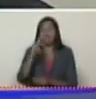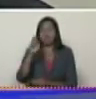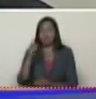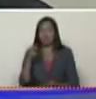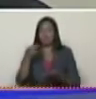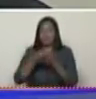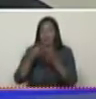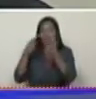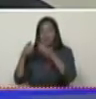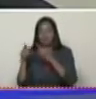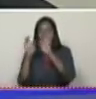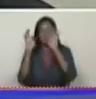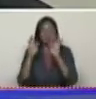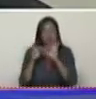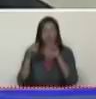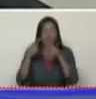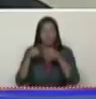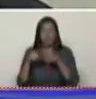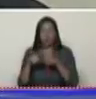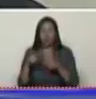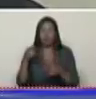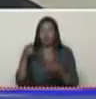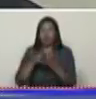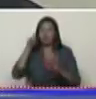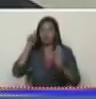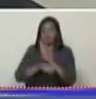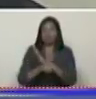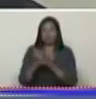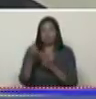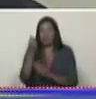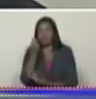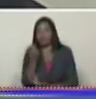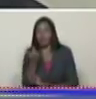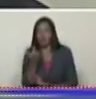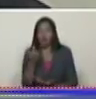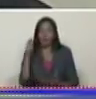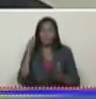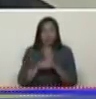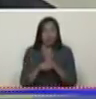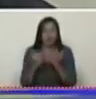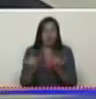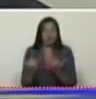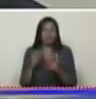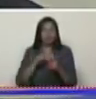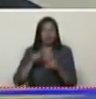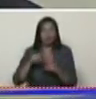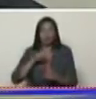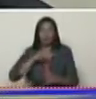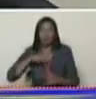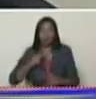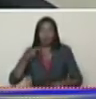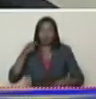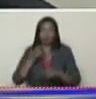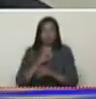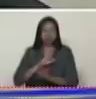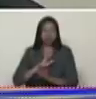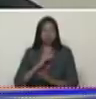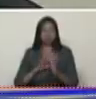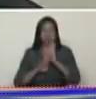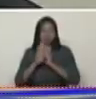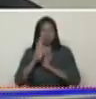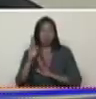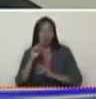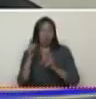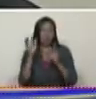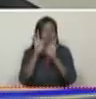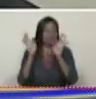de otras vías que no sea por Circo, y ese dinero es bloqueado, como señalaba muy bien el presidente en este momento. Entonces nosotros estamos en la obligación de desarrollar capacidades